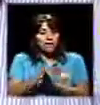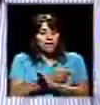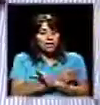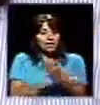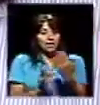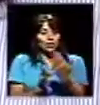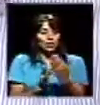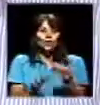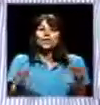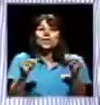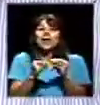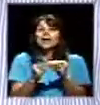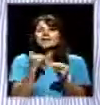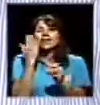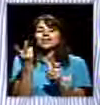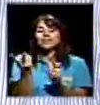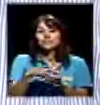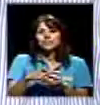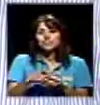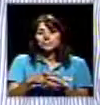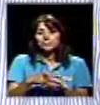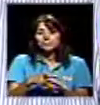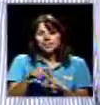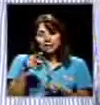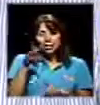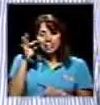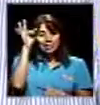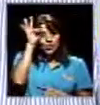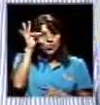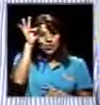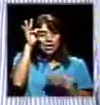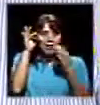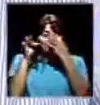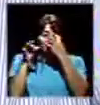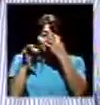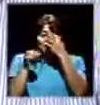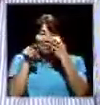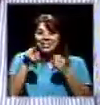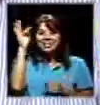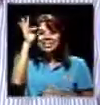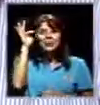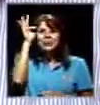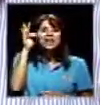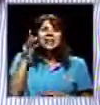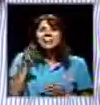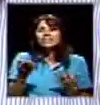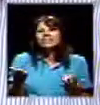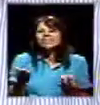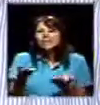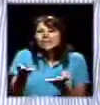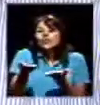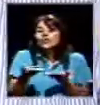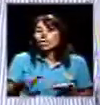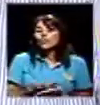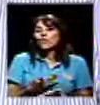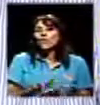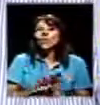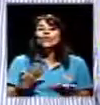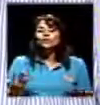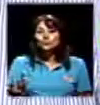teorías que existían. Esta teoría, ¿qué es lo novedoso que nos aporta?